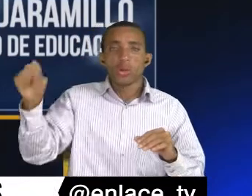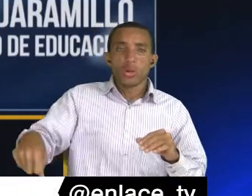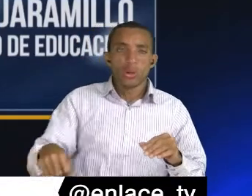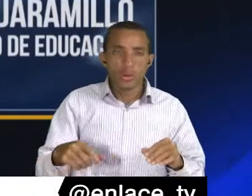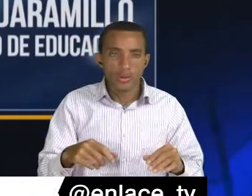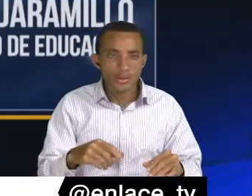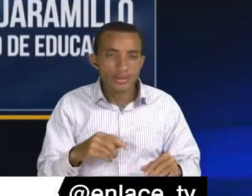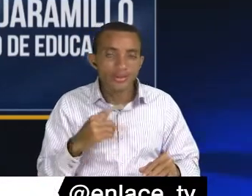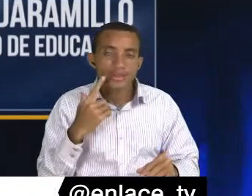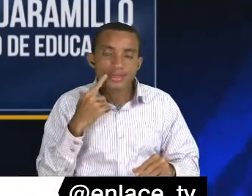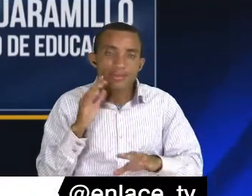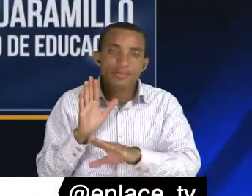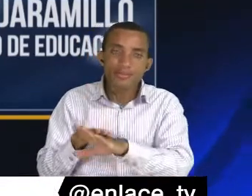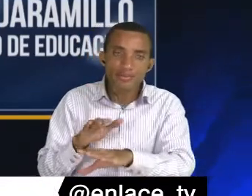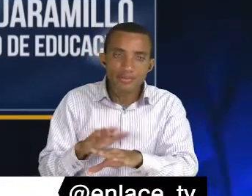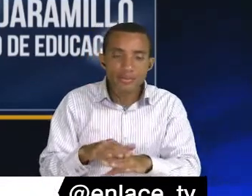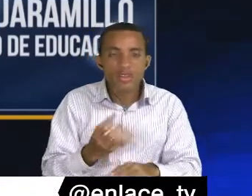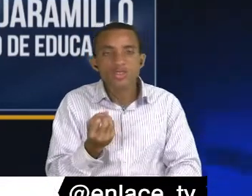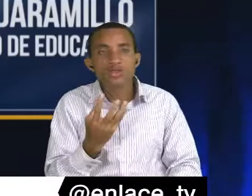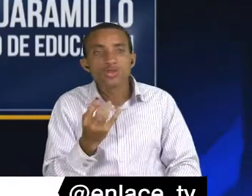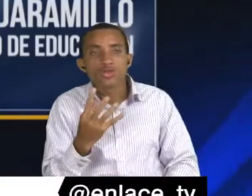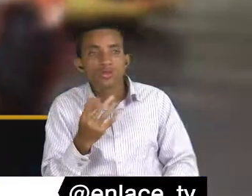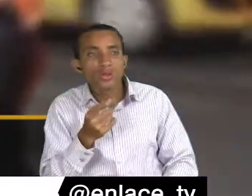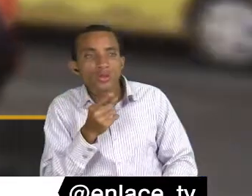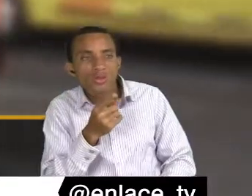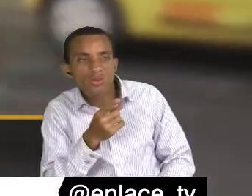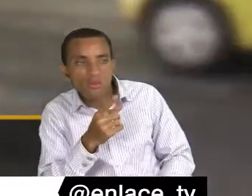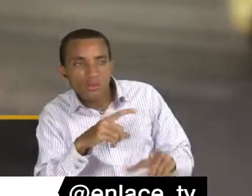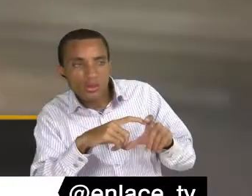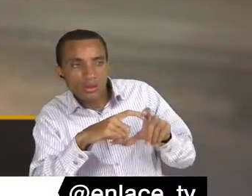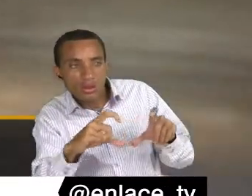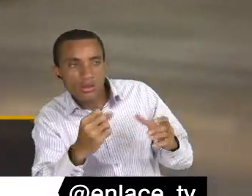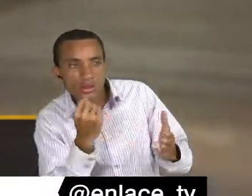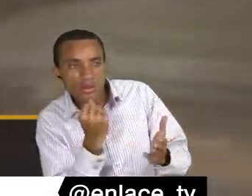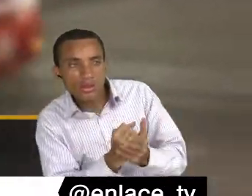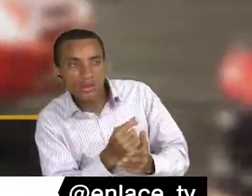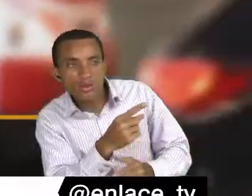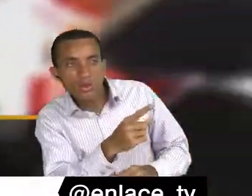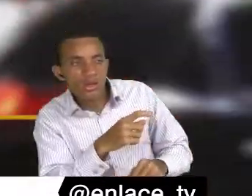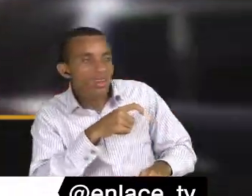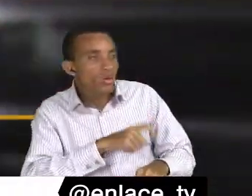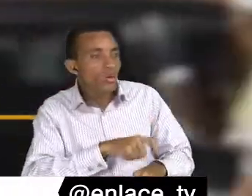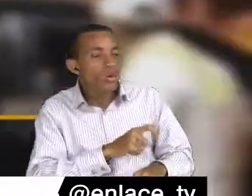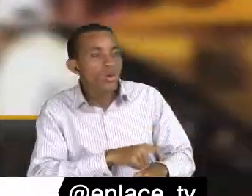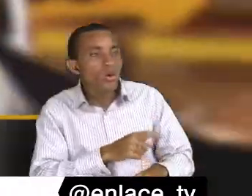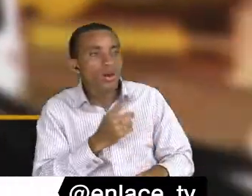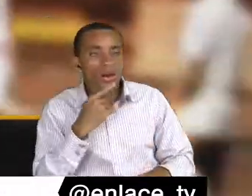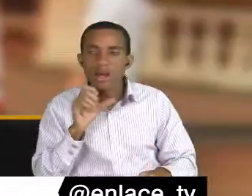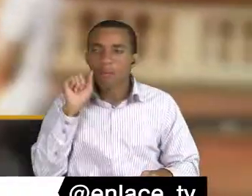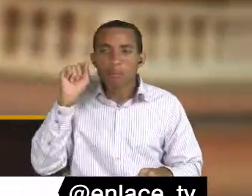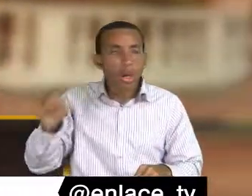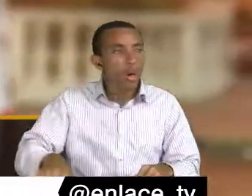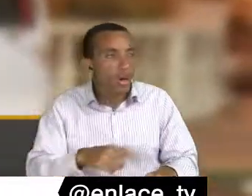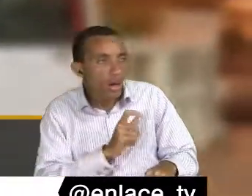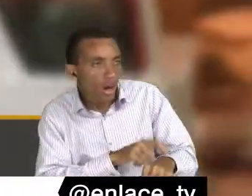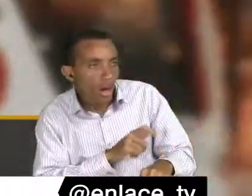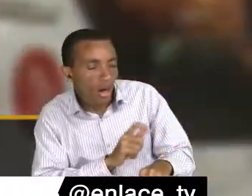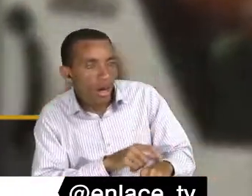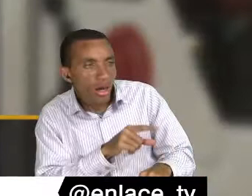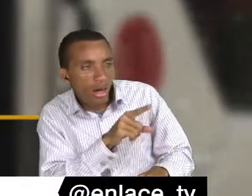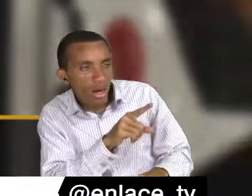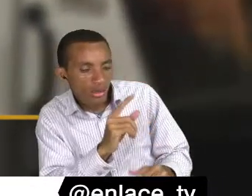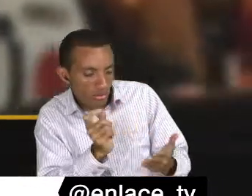que nos den las bases, el número de la buseta, la ruta y la hora en la cual no se recogieron los niños. Nosotros a